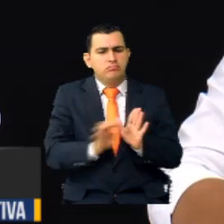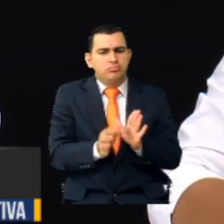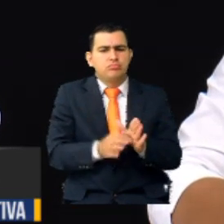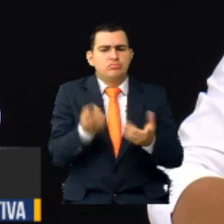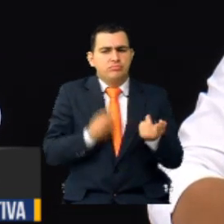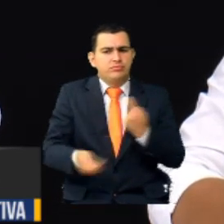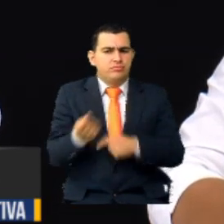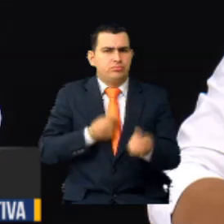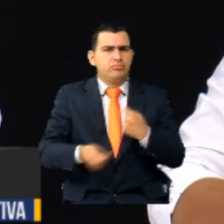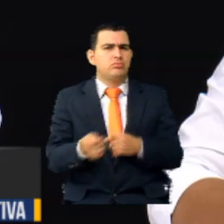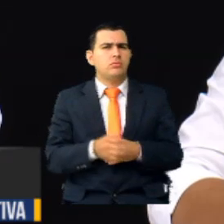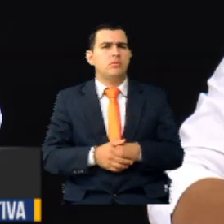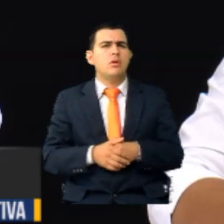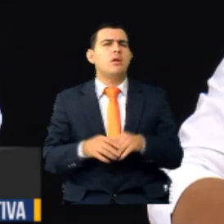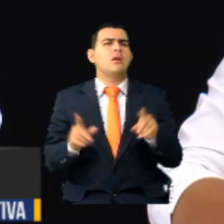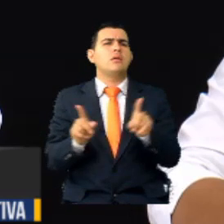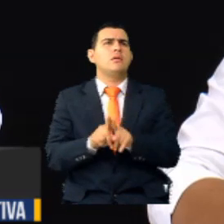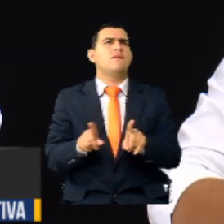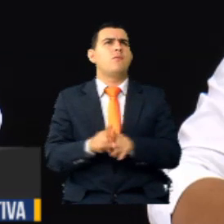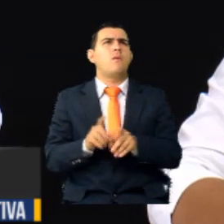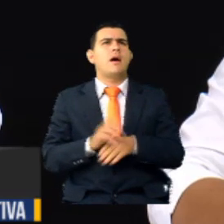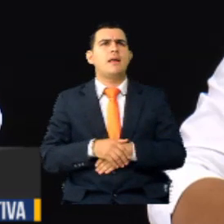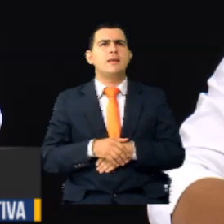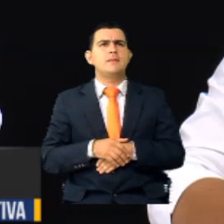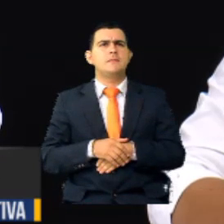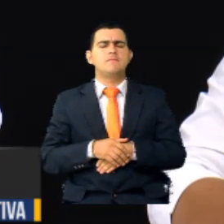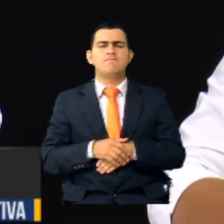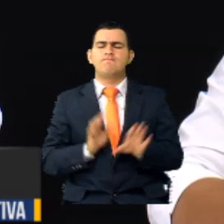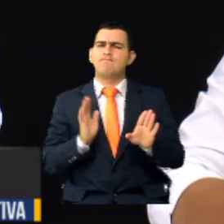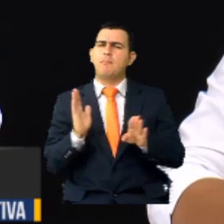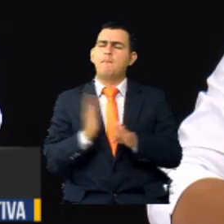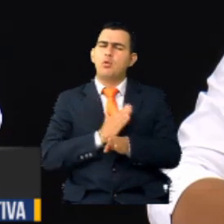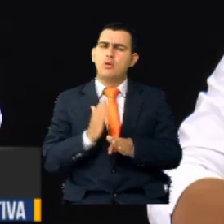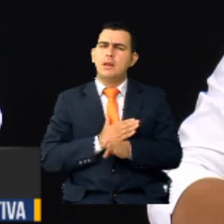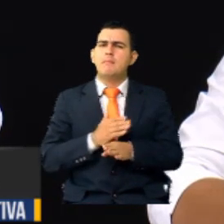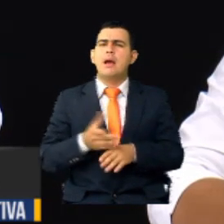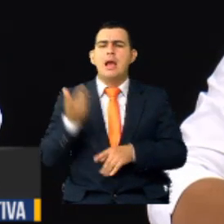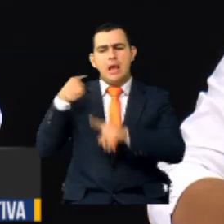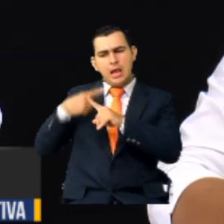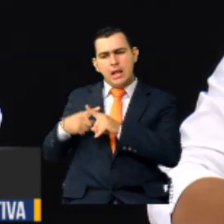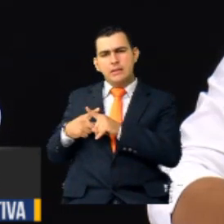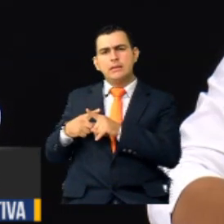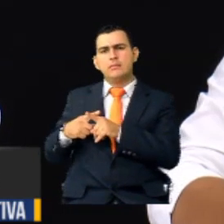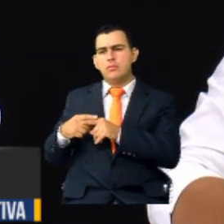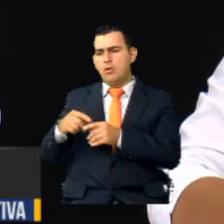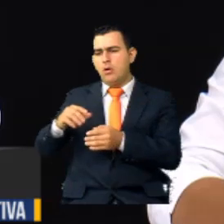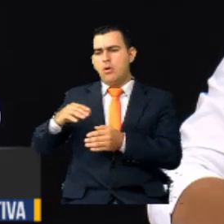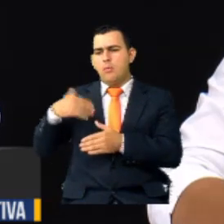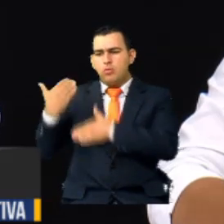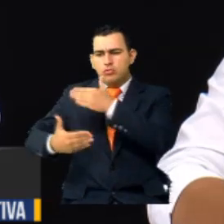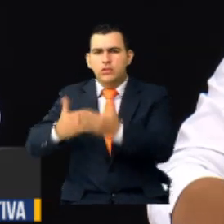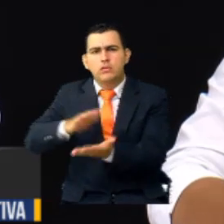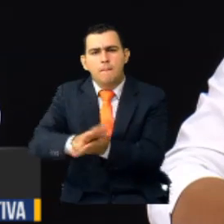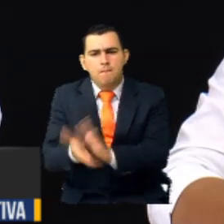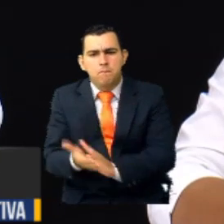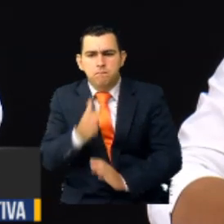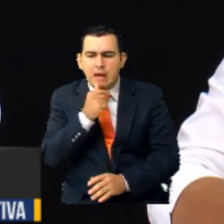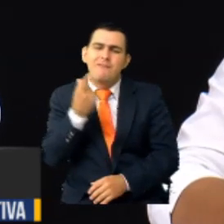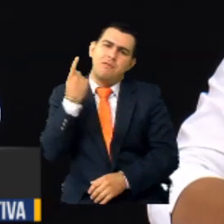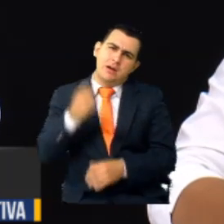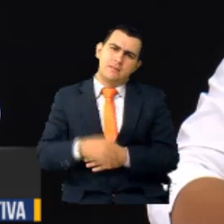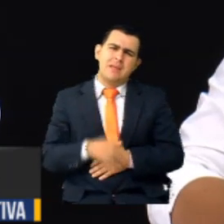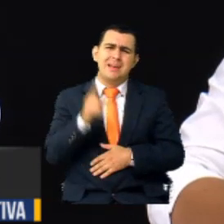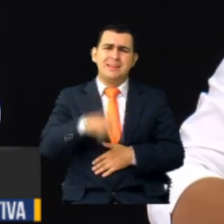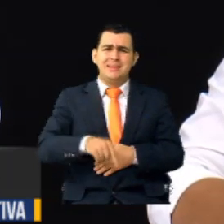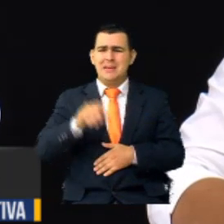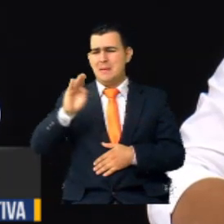deriva como, digamos, resultado de un proceso de paz mal hecho, porque para nadie es un secreto que las BACRIN en Barranca Bermeja son